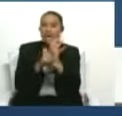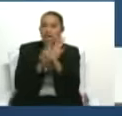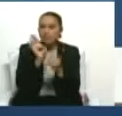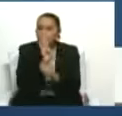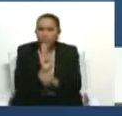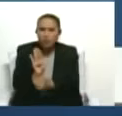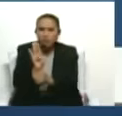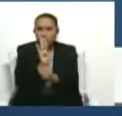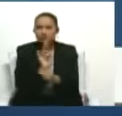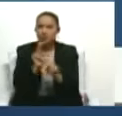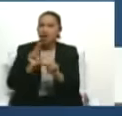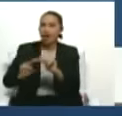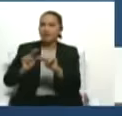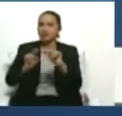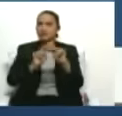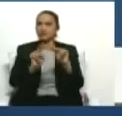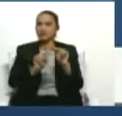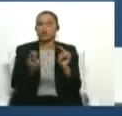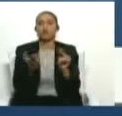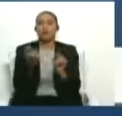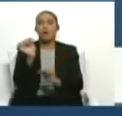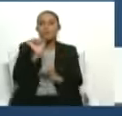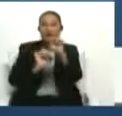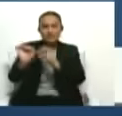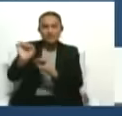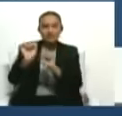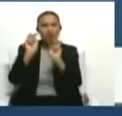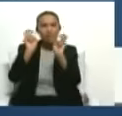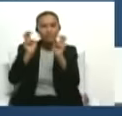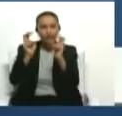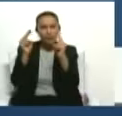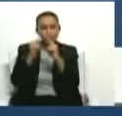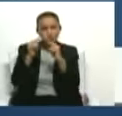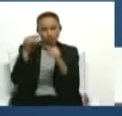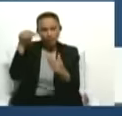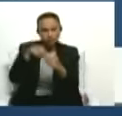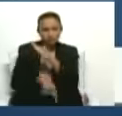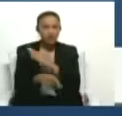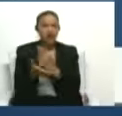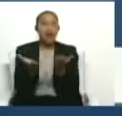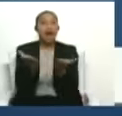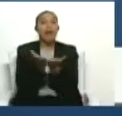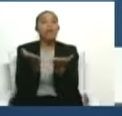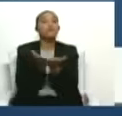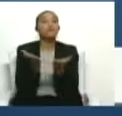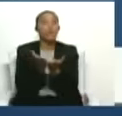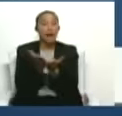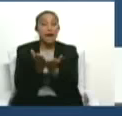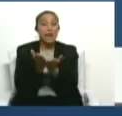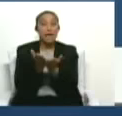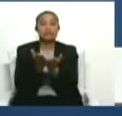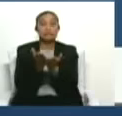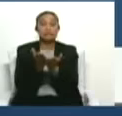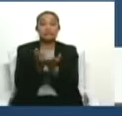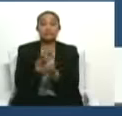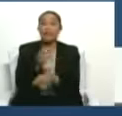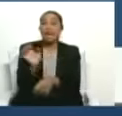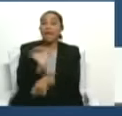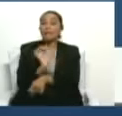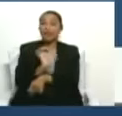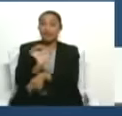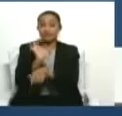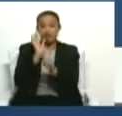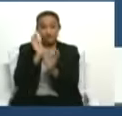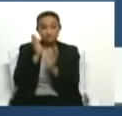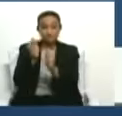prevención tremenda en las escuelas, liceos, conocido como pedofilia es crimen, para alertar de lo que implica